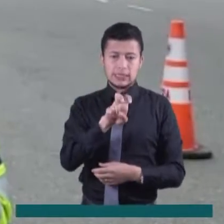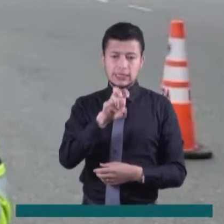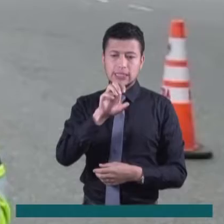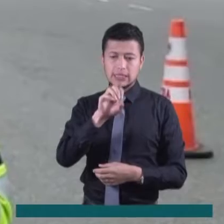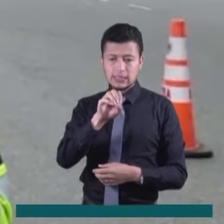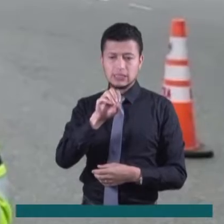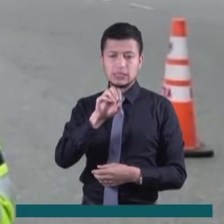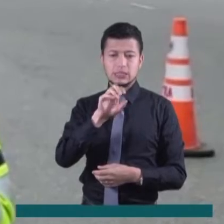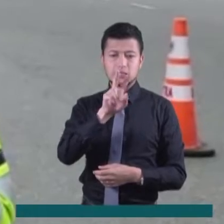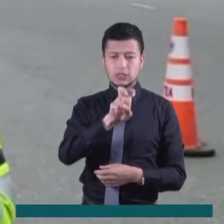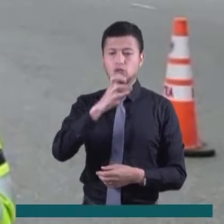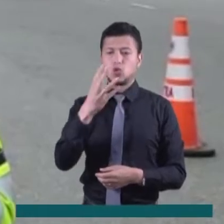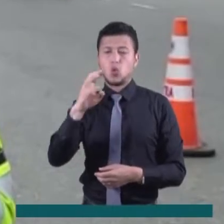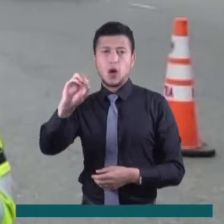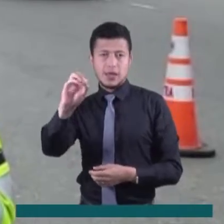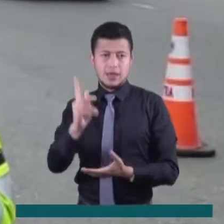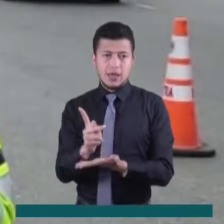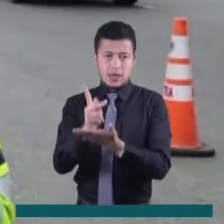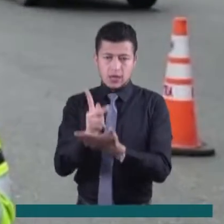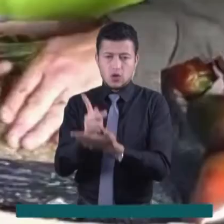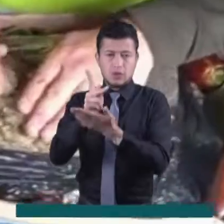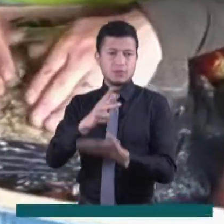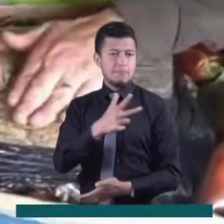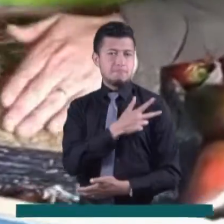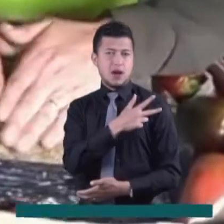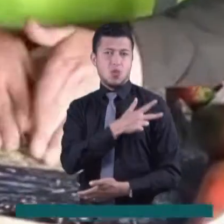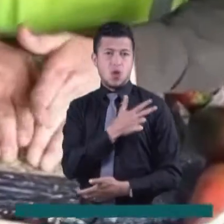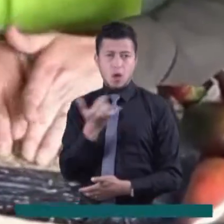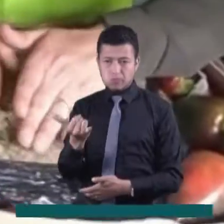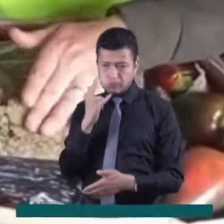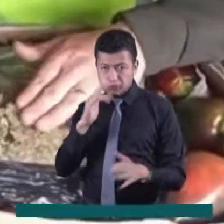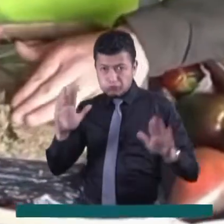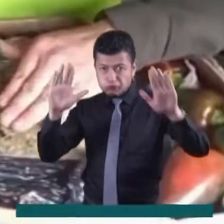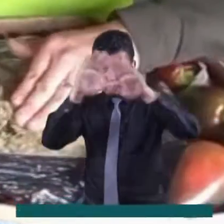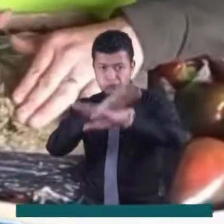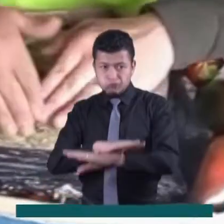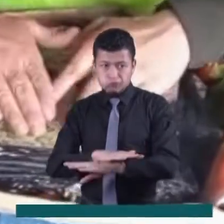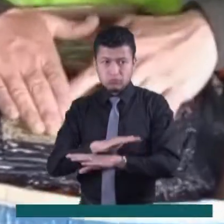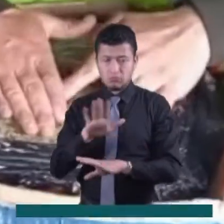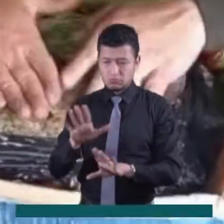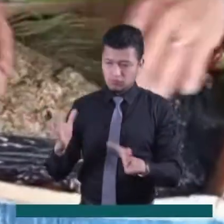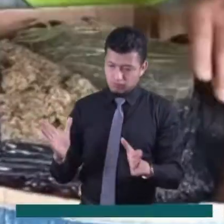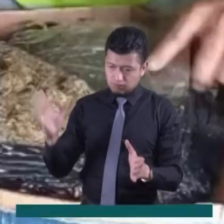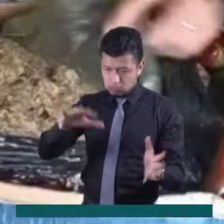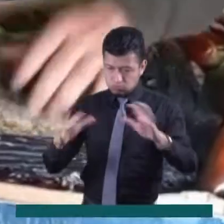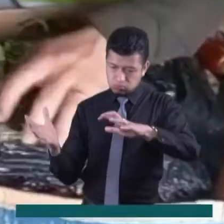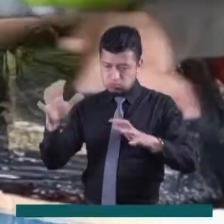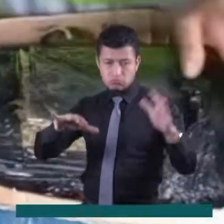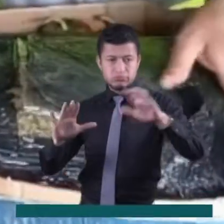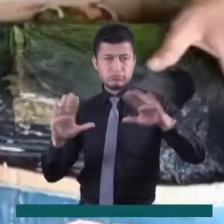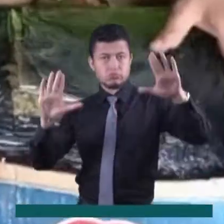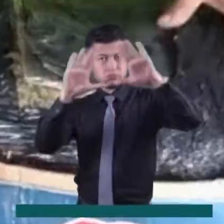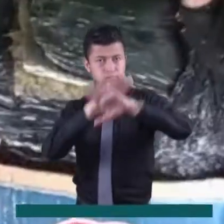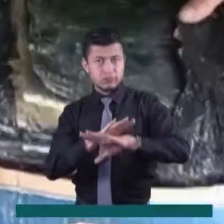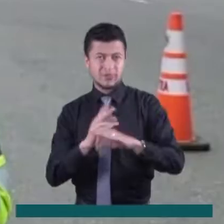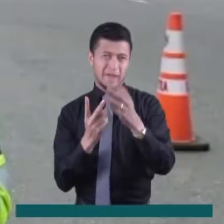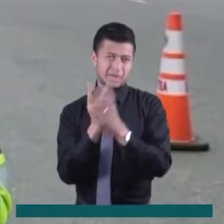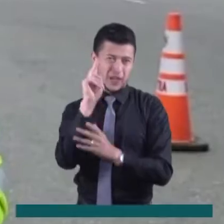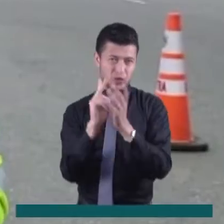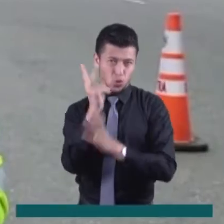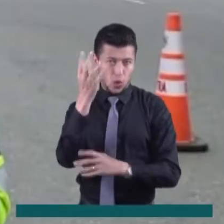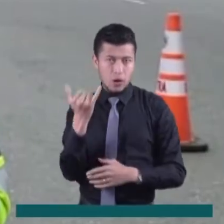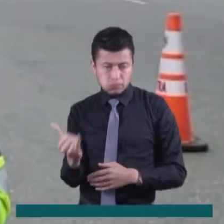transportaban 740 kilogramos de marihuana en modalidad ocultamiento en su carga, la cual